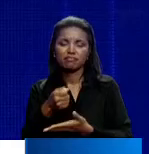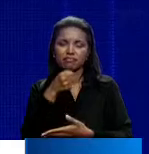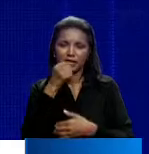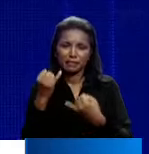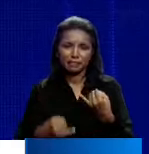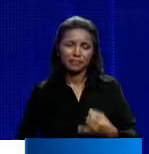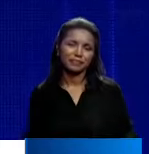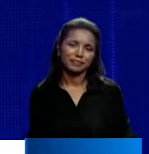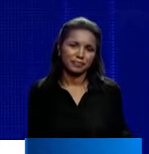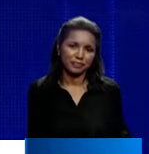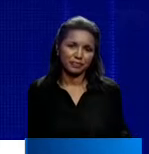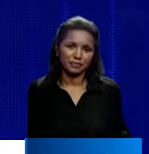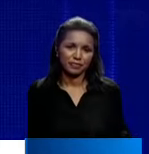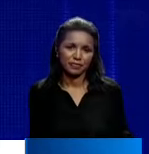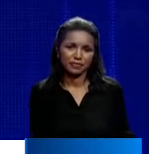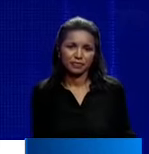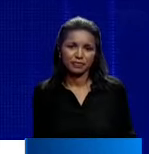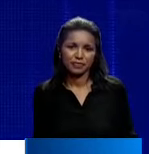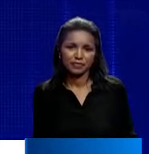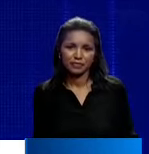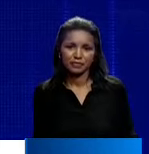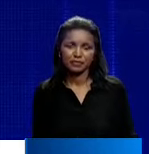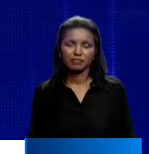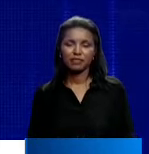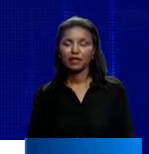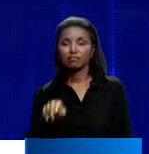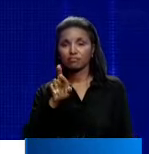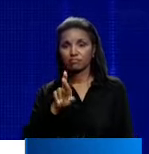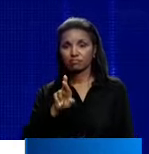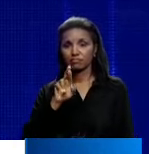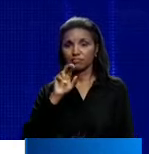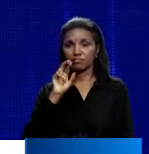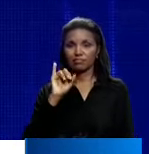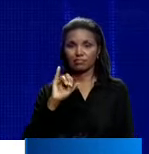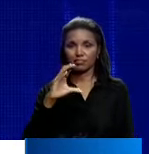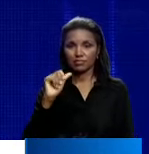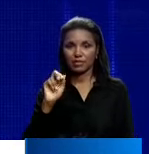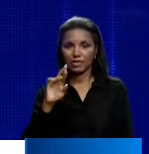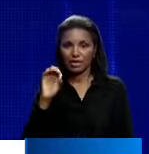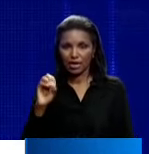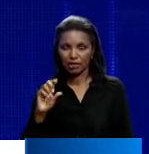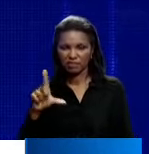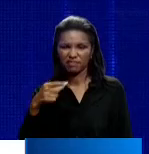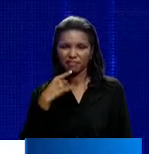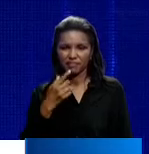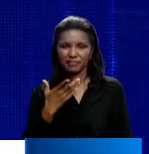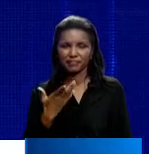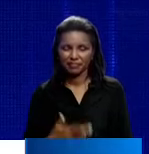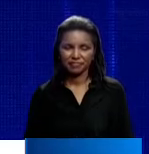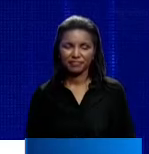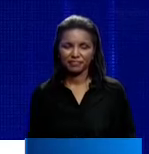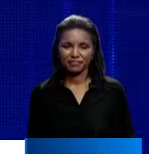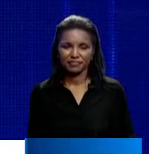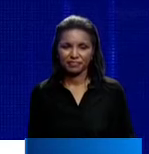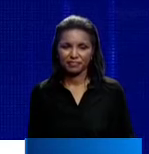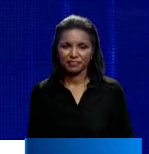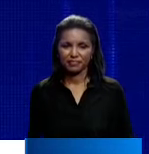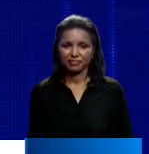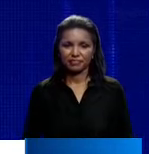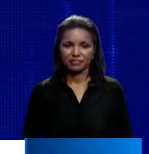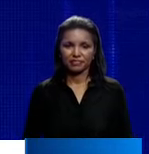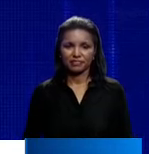candidato Martín Torrijos. Le corresponde a usted, candidato Ricardo Lombana, hacer uso de esa tercera posibilidad de réplica que tiene de